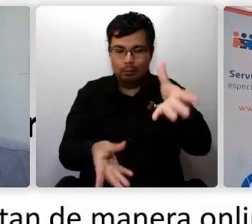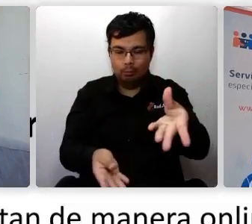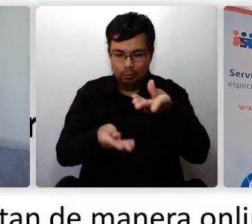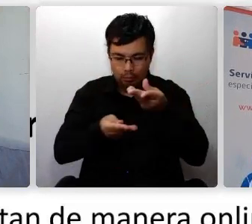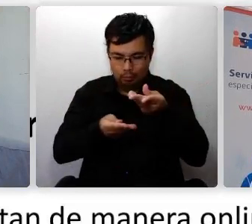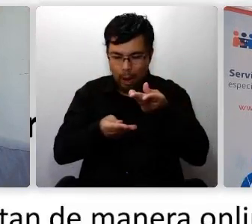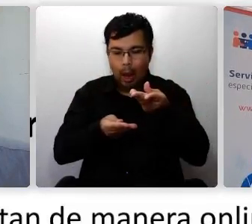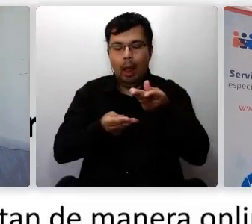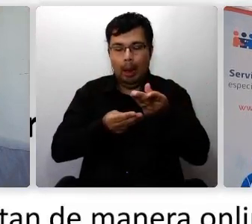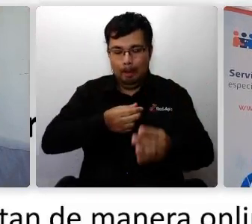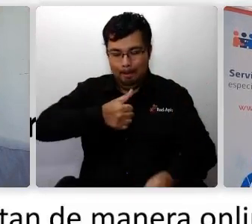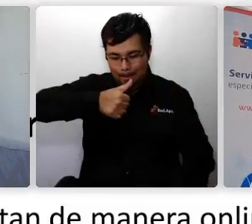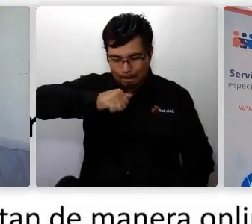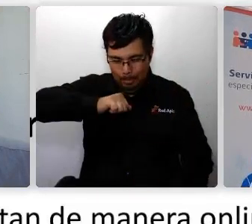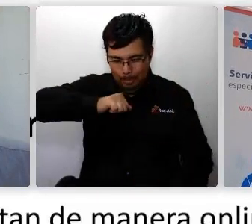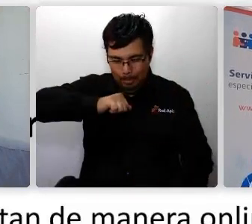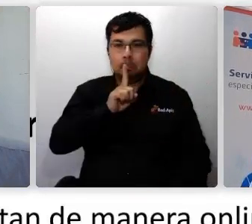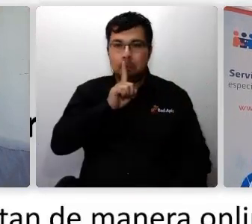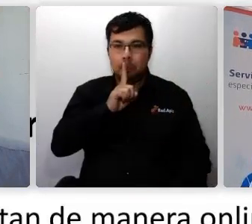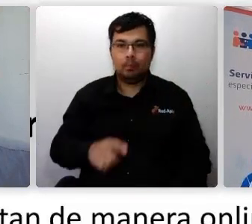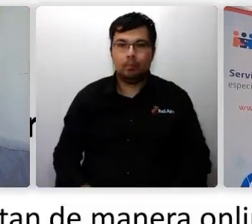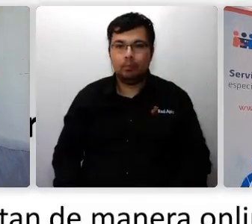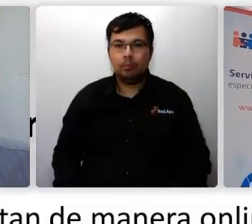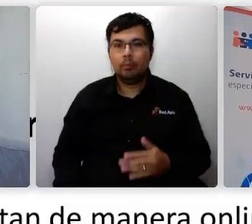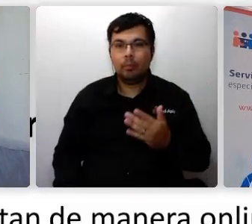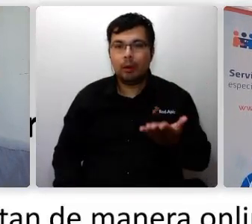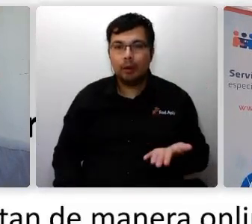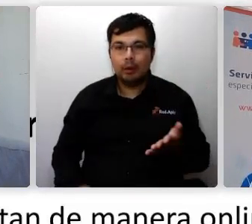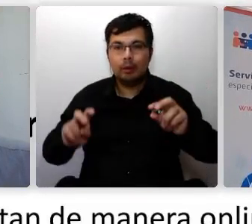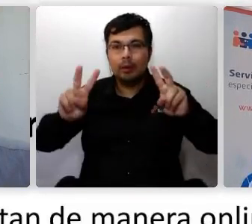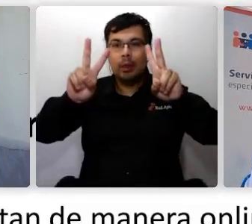ese sentido, tenemos la misma